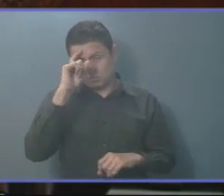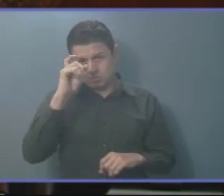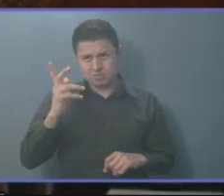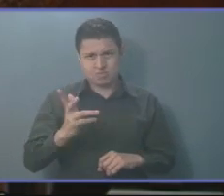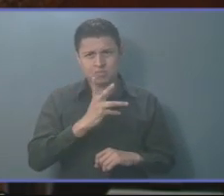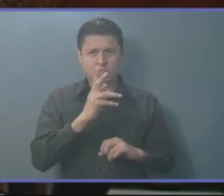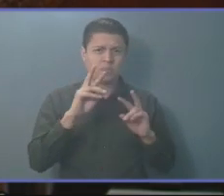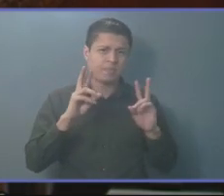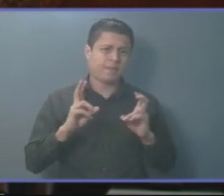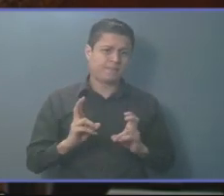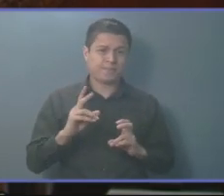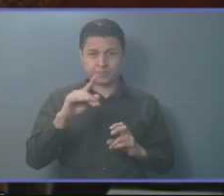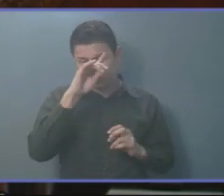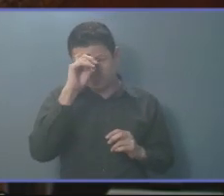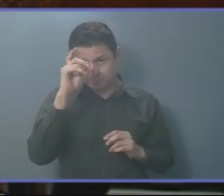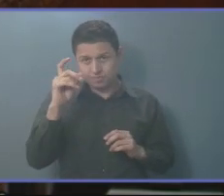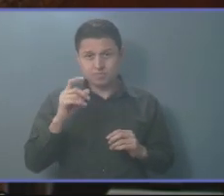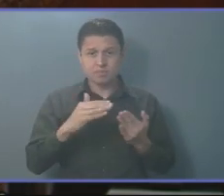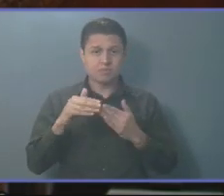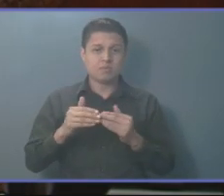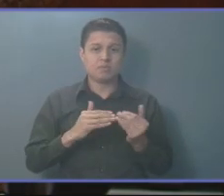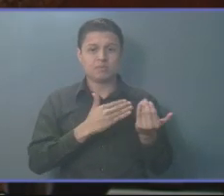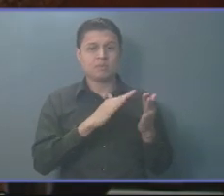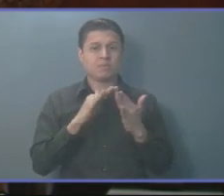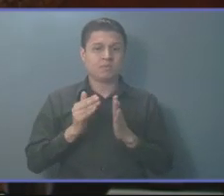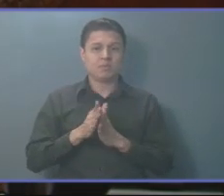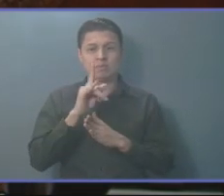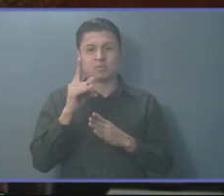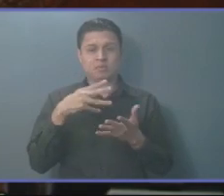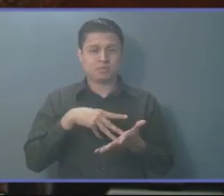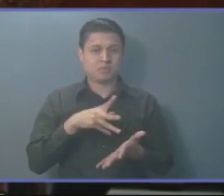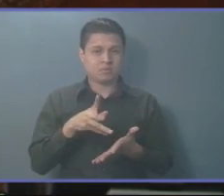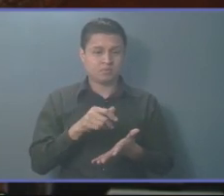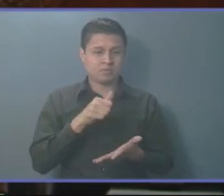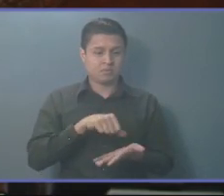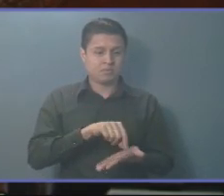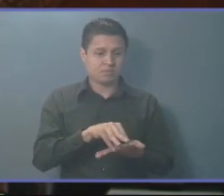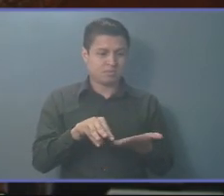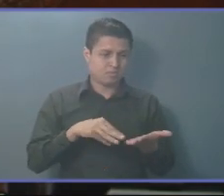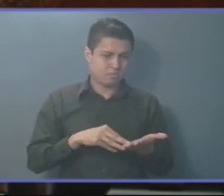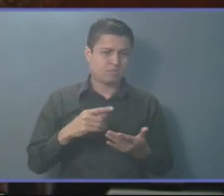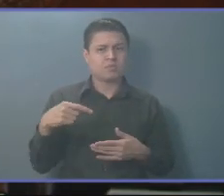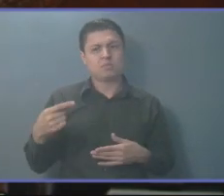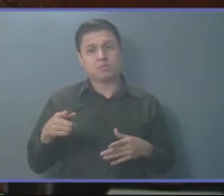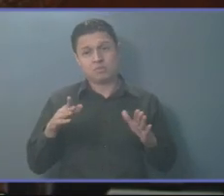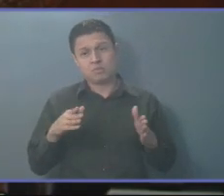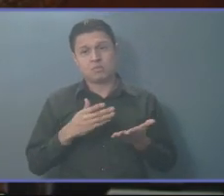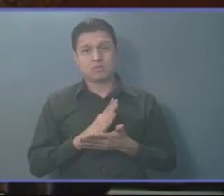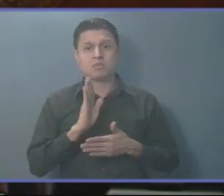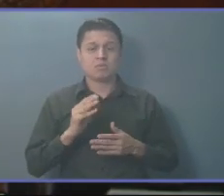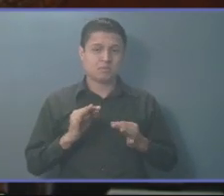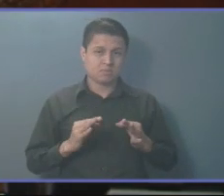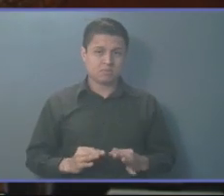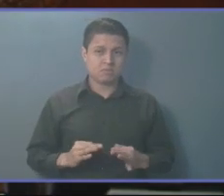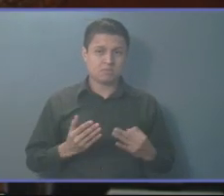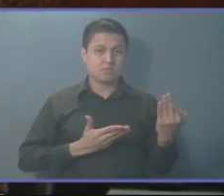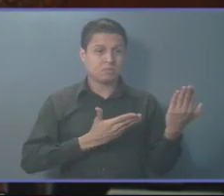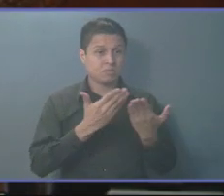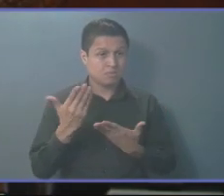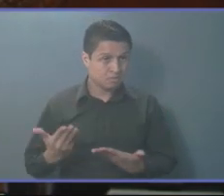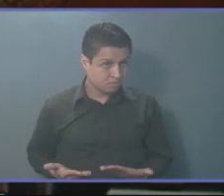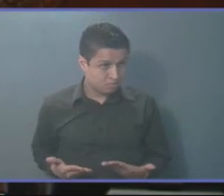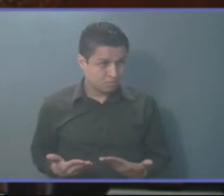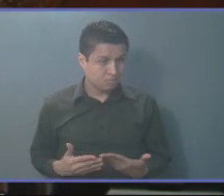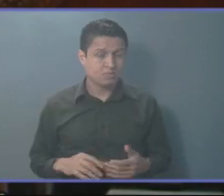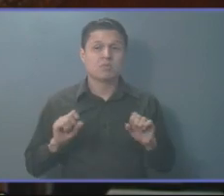todos los empleados de las instituciones del sector público municipal, siempre que por la naturaleza del servicio